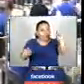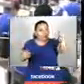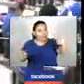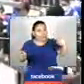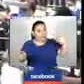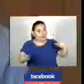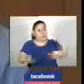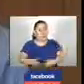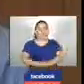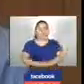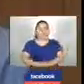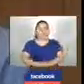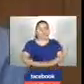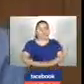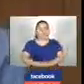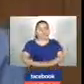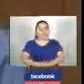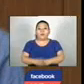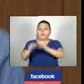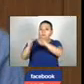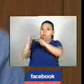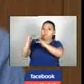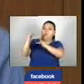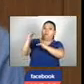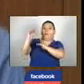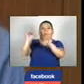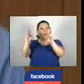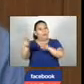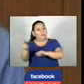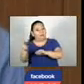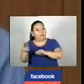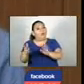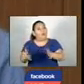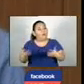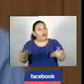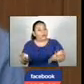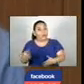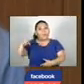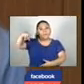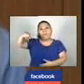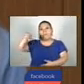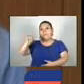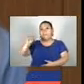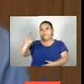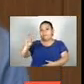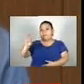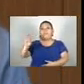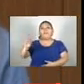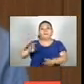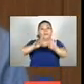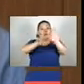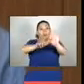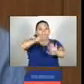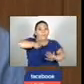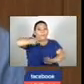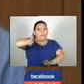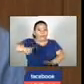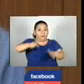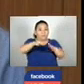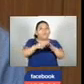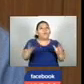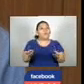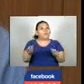el 2020. Vemos que el crecimiento económico a partir del PIB trimestral para ese periodo es